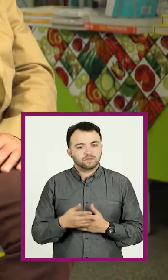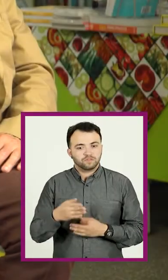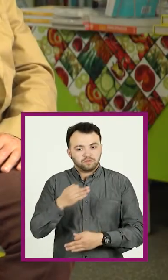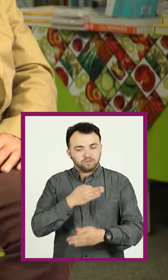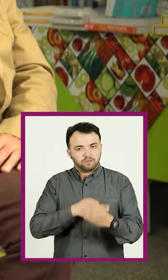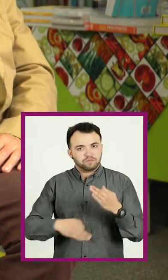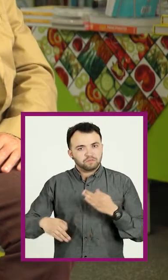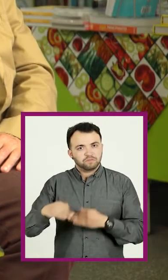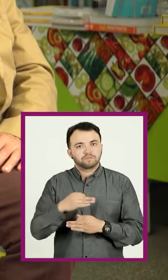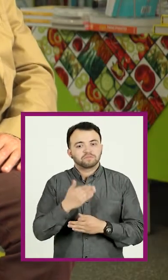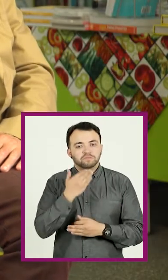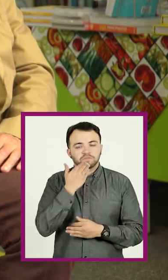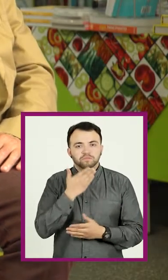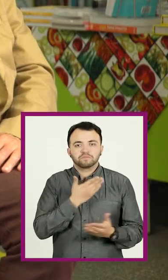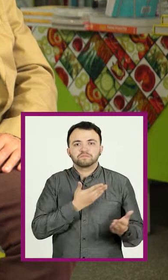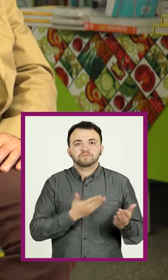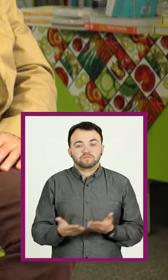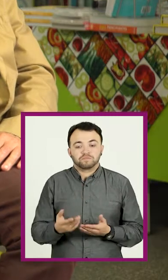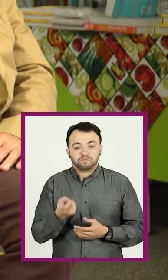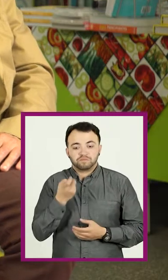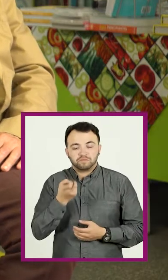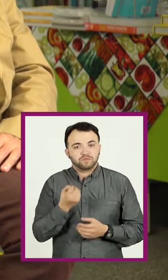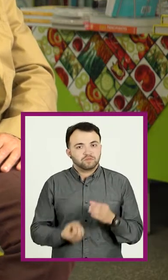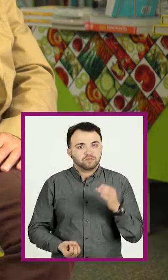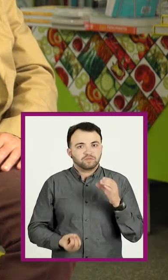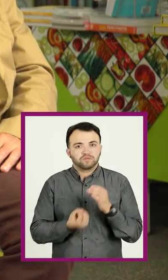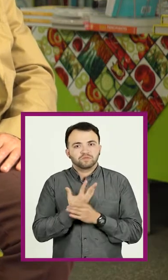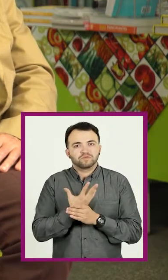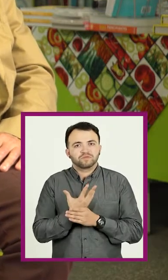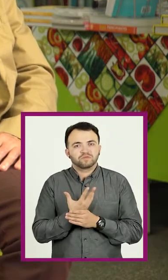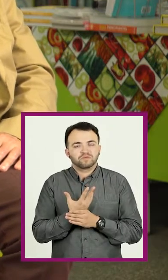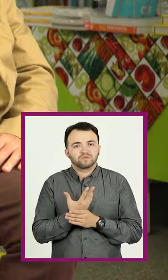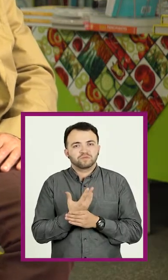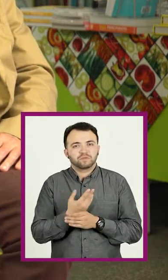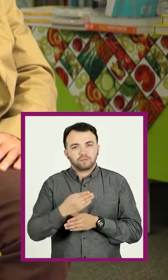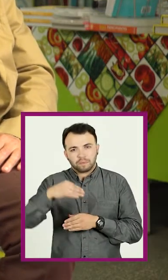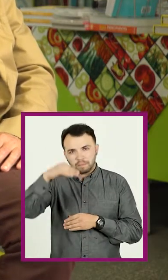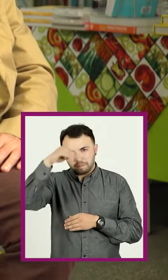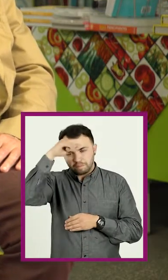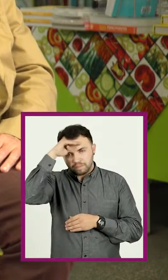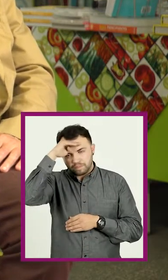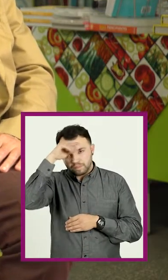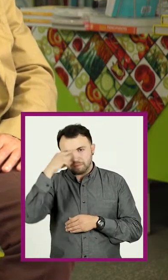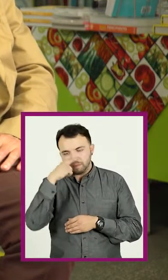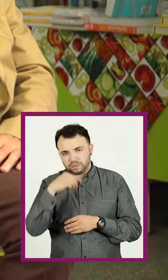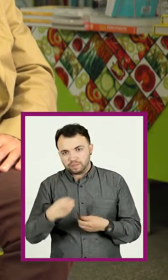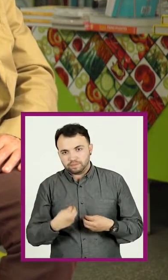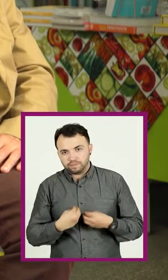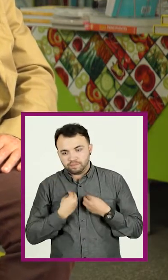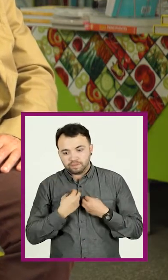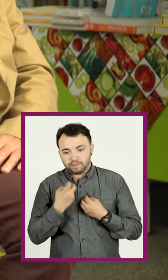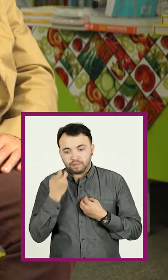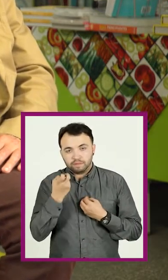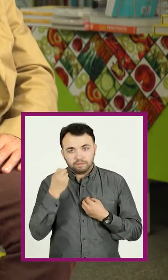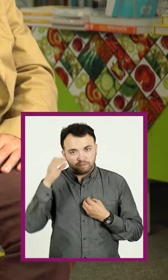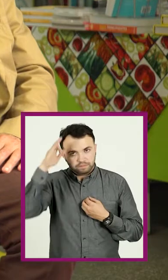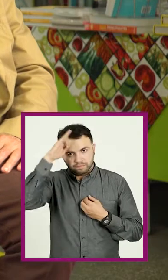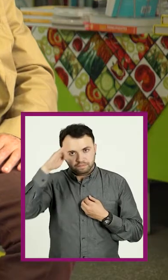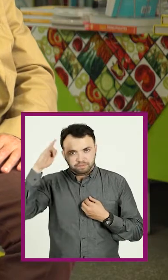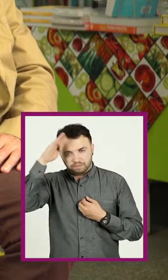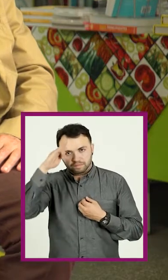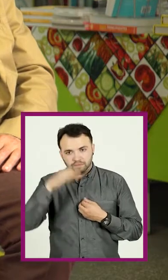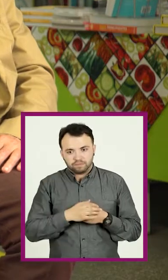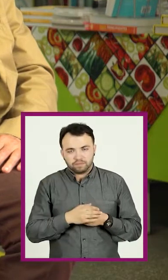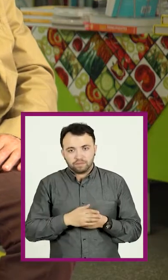Son cordialmente bienvenidas y bienvenidos a esta nueva sesión de la serie Pensar para Vivir. Esto